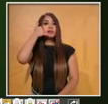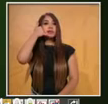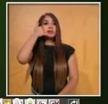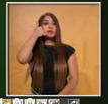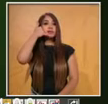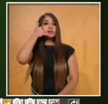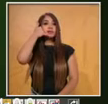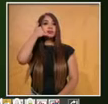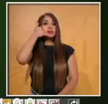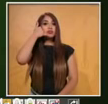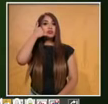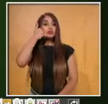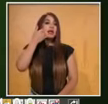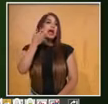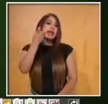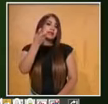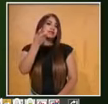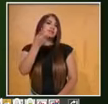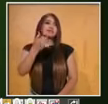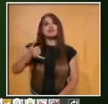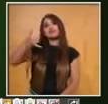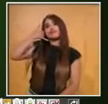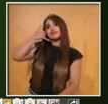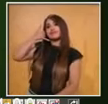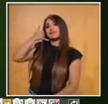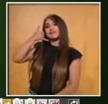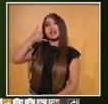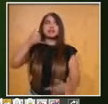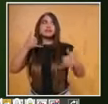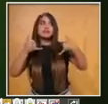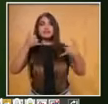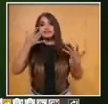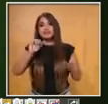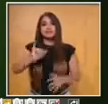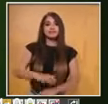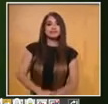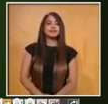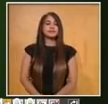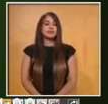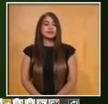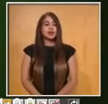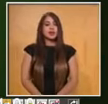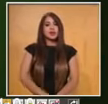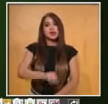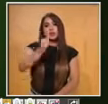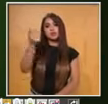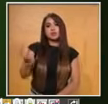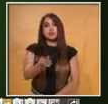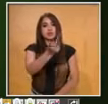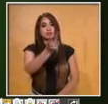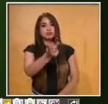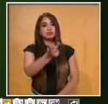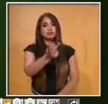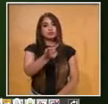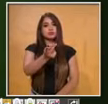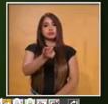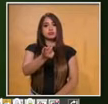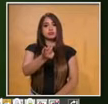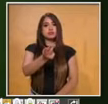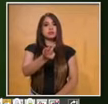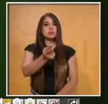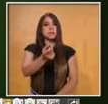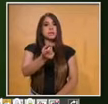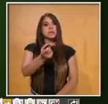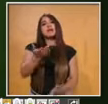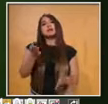el celular. Siguiente pregunta, adivina adivinador. Es una compañía que ofrece servicios